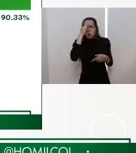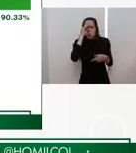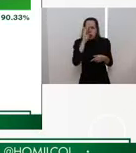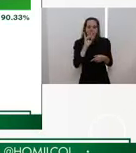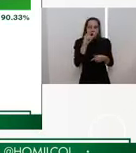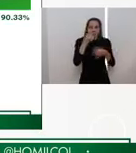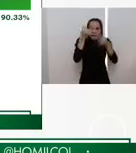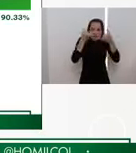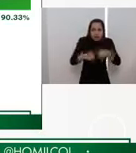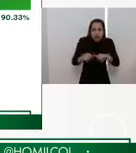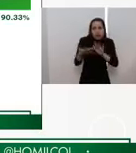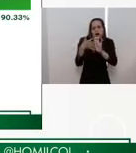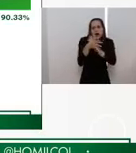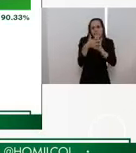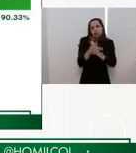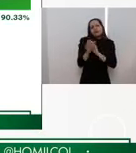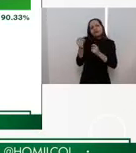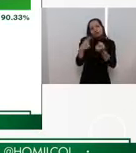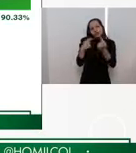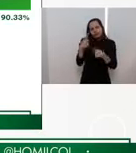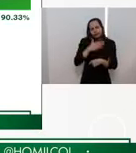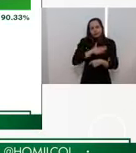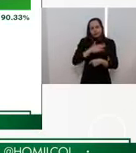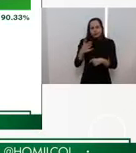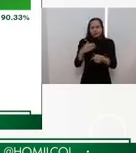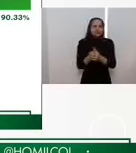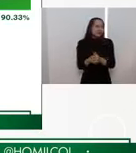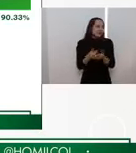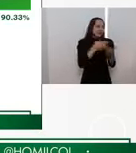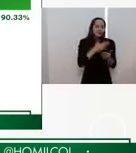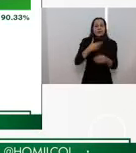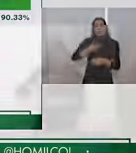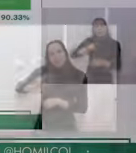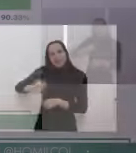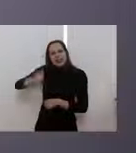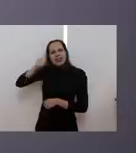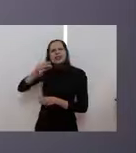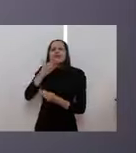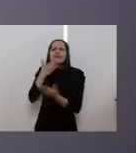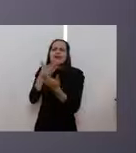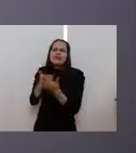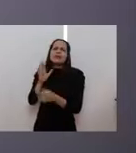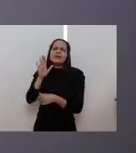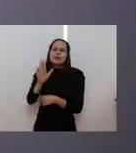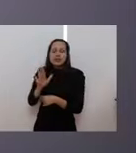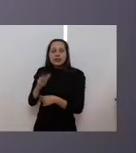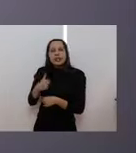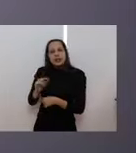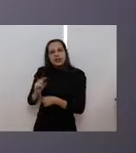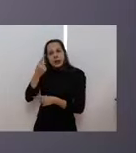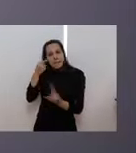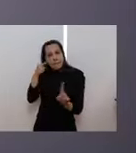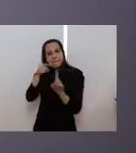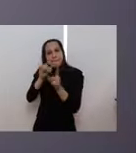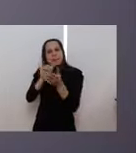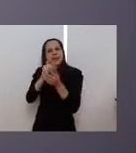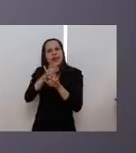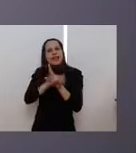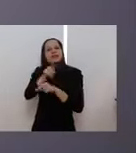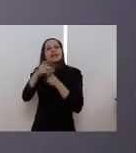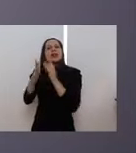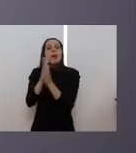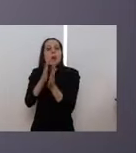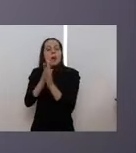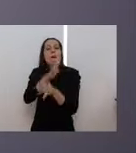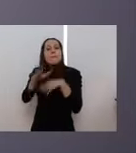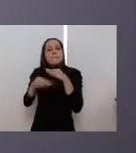final de nuestra presentación muchas gracias general muchas gracias a usted precisamente uno de esos pilares de los que usted nos hablaba y